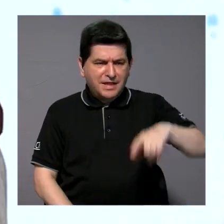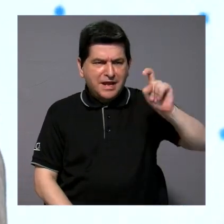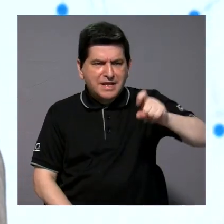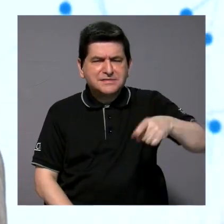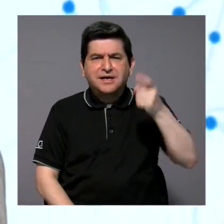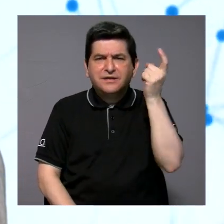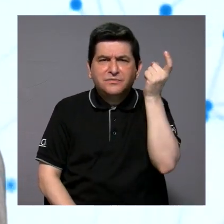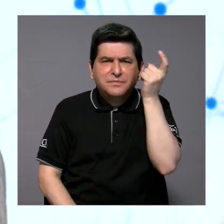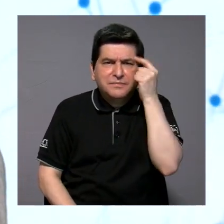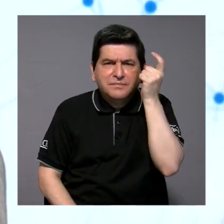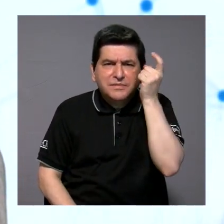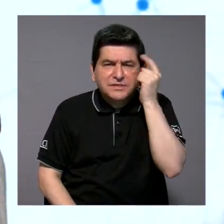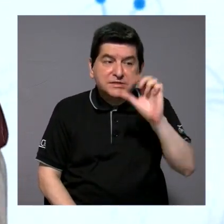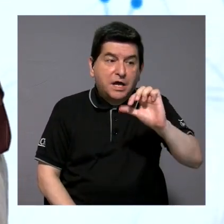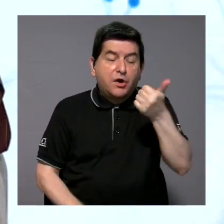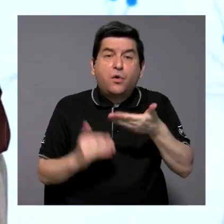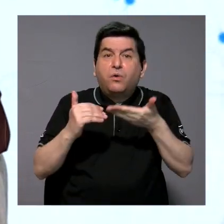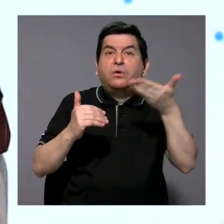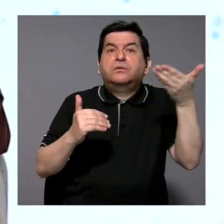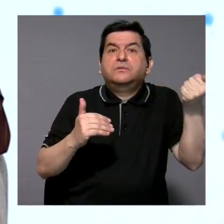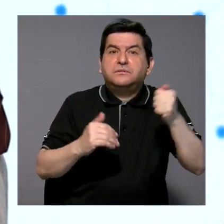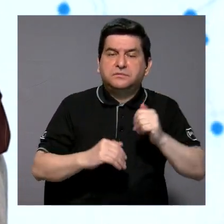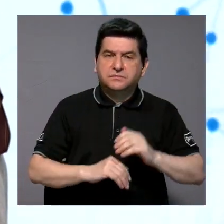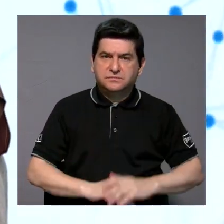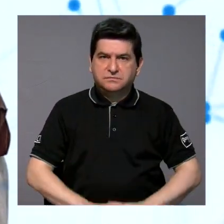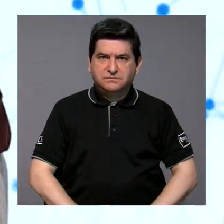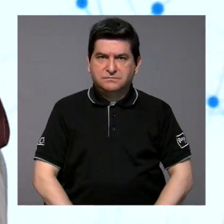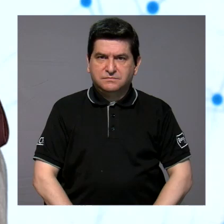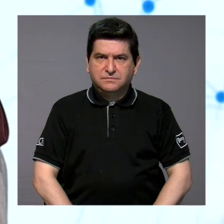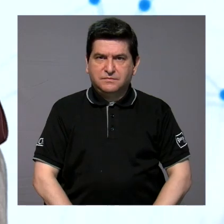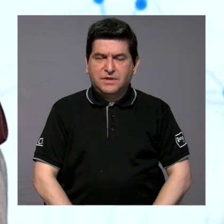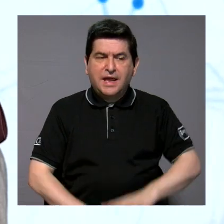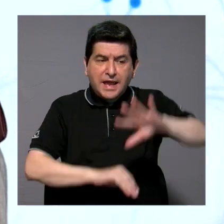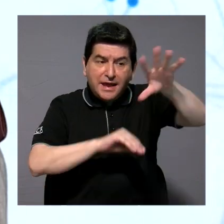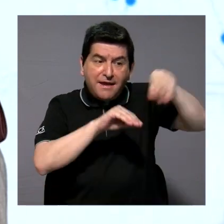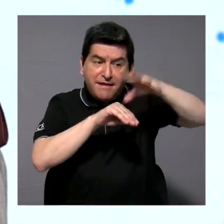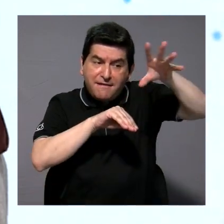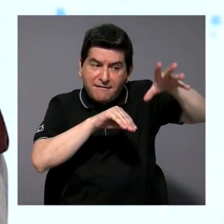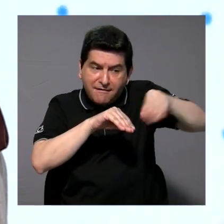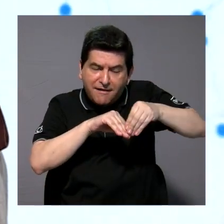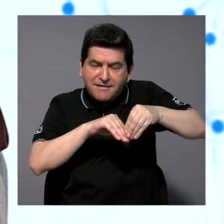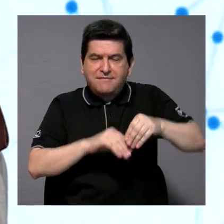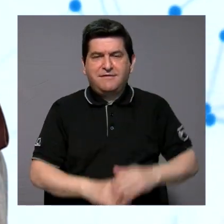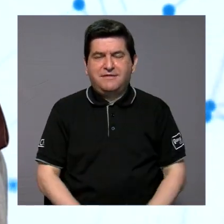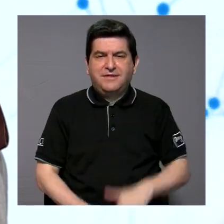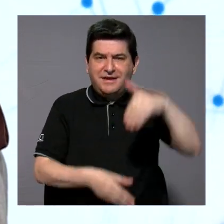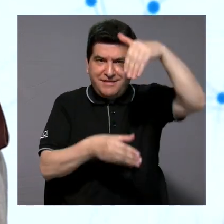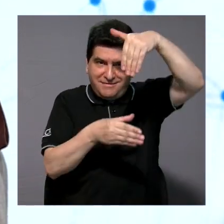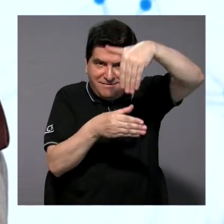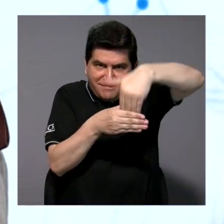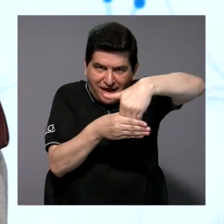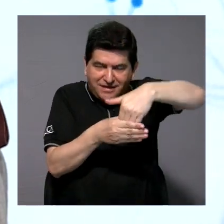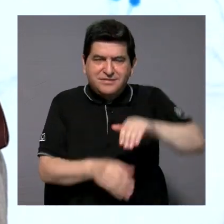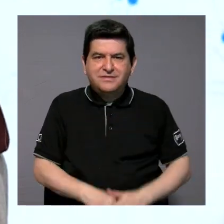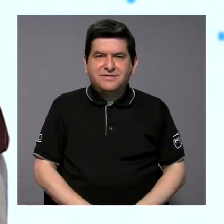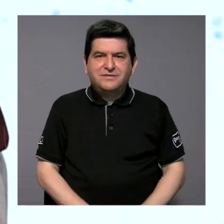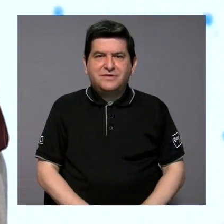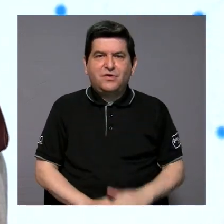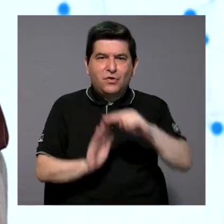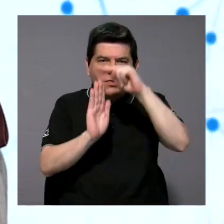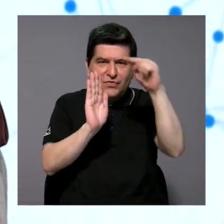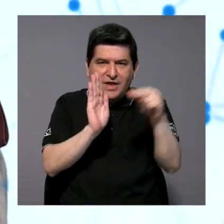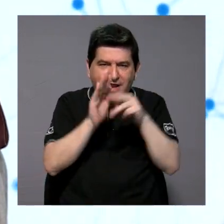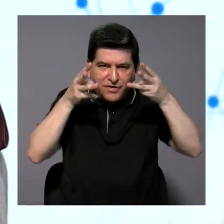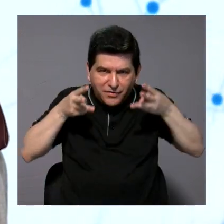tenemos que empezar a considerar otros aspectos y tenemos que incorporarlos en el